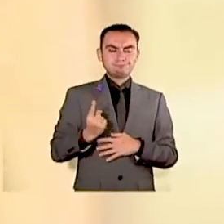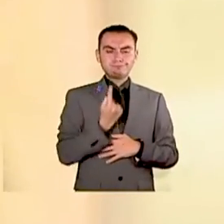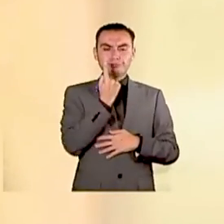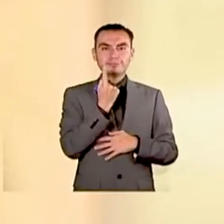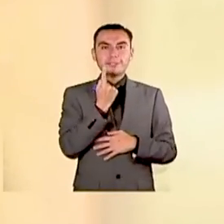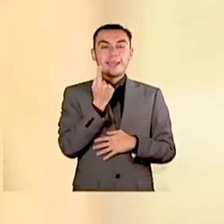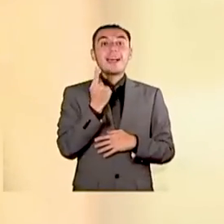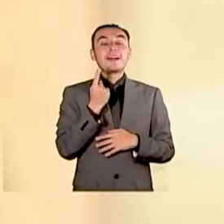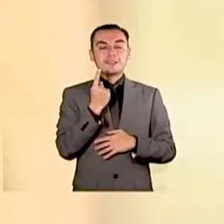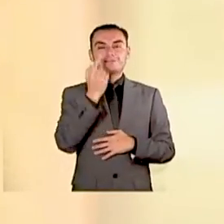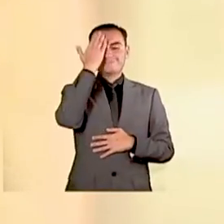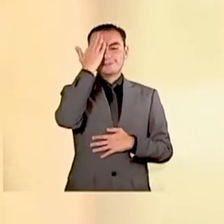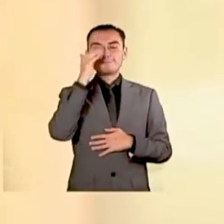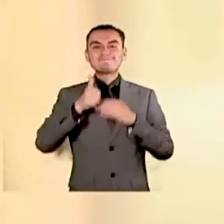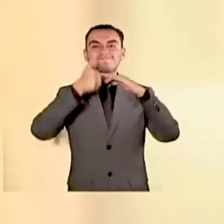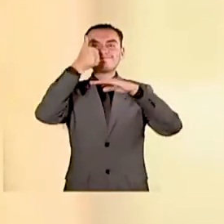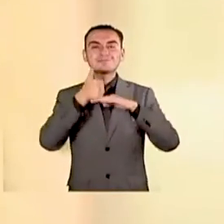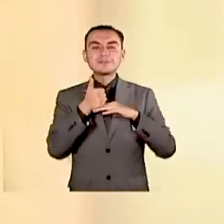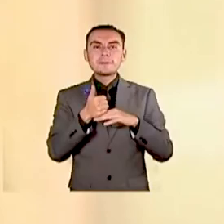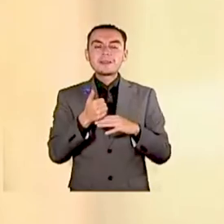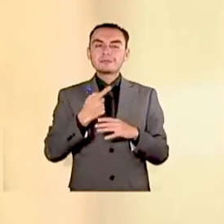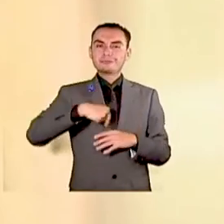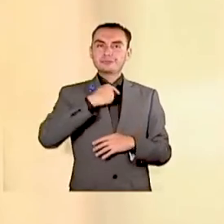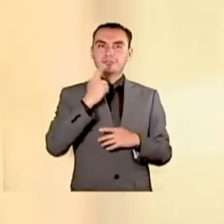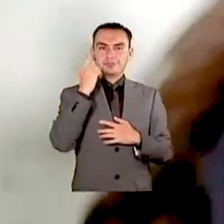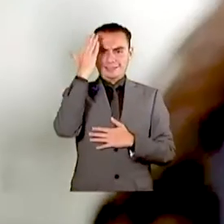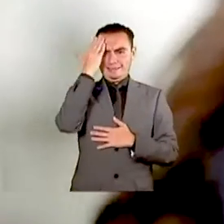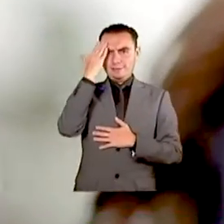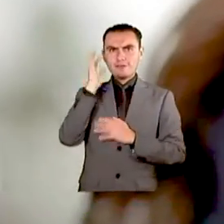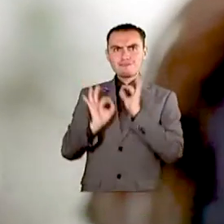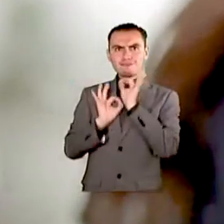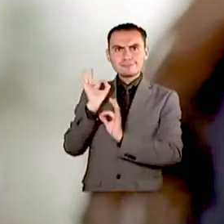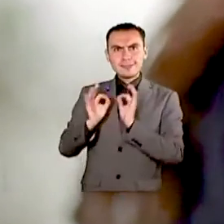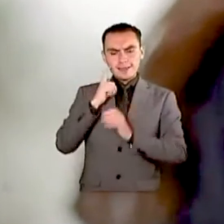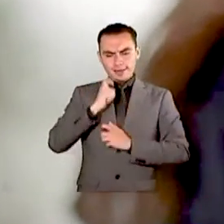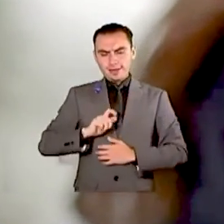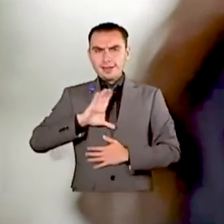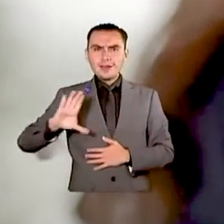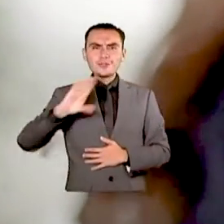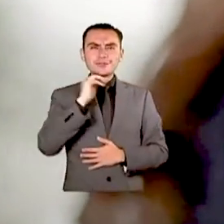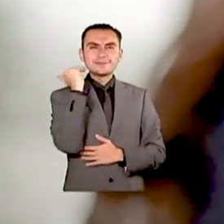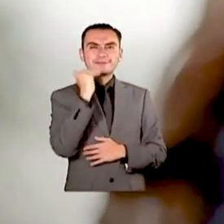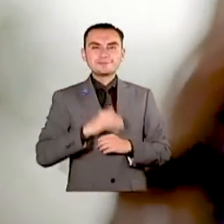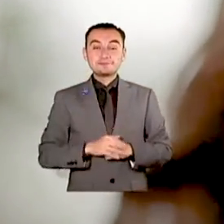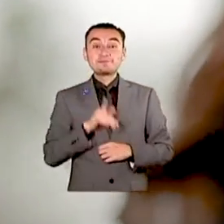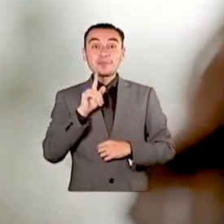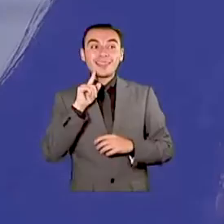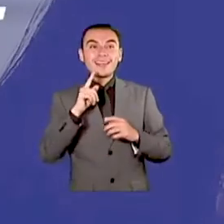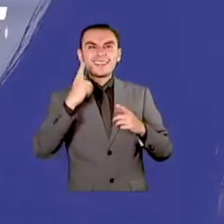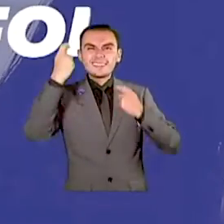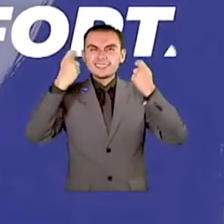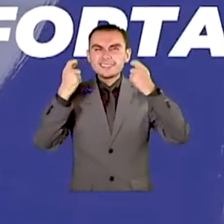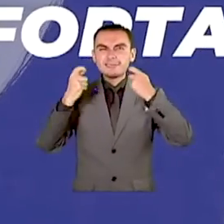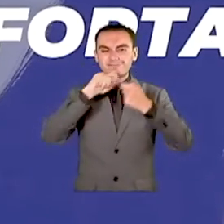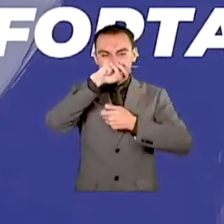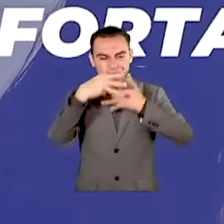ello representa una garantía de derechos para todas las mujeres. Esta estrategia incorpora 8 ejes.